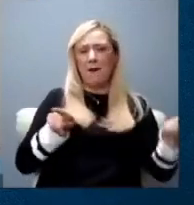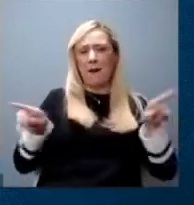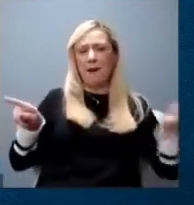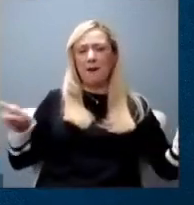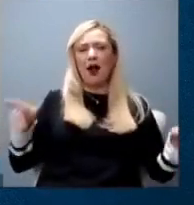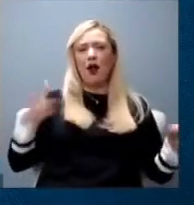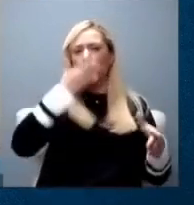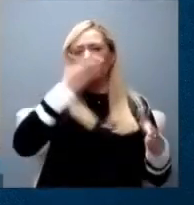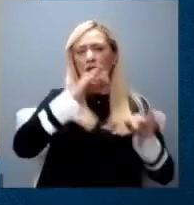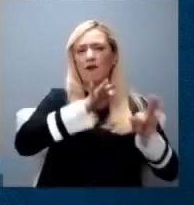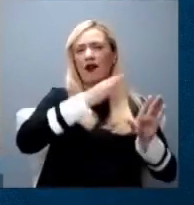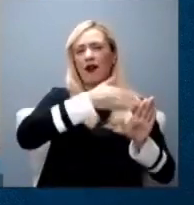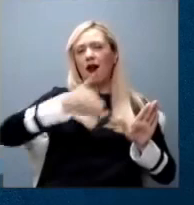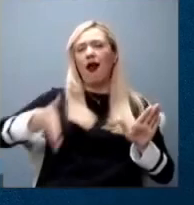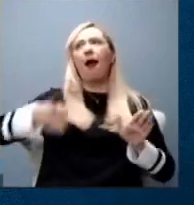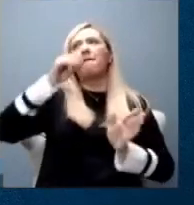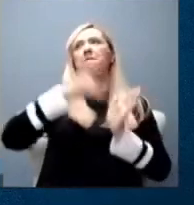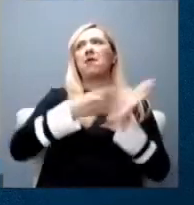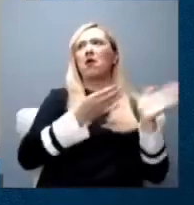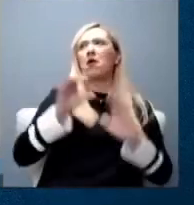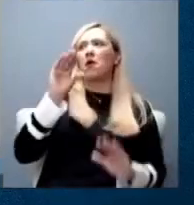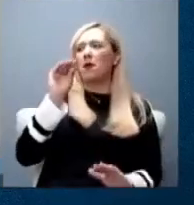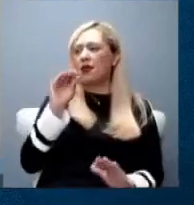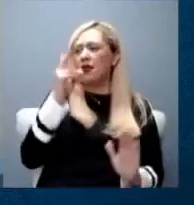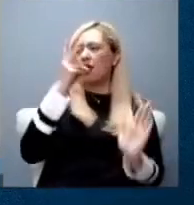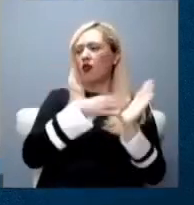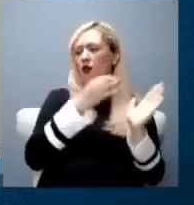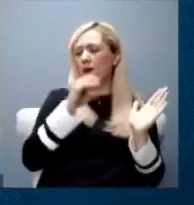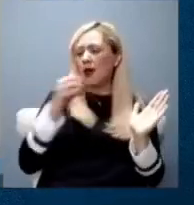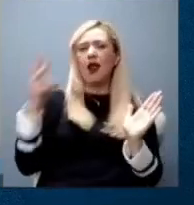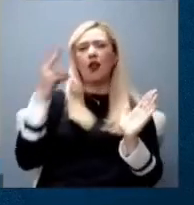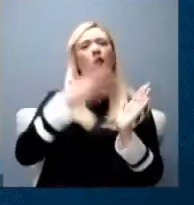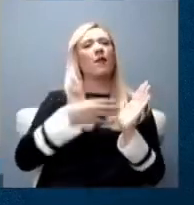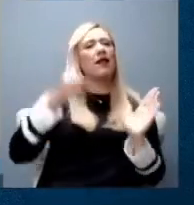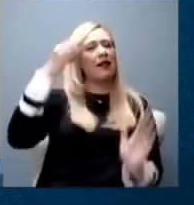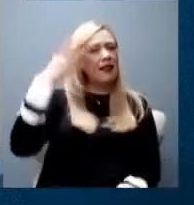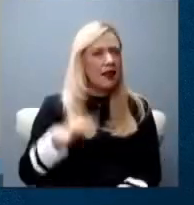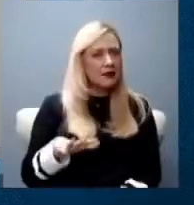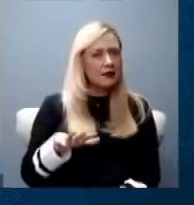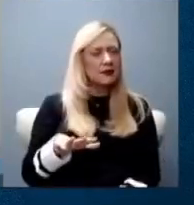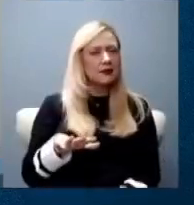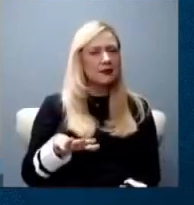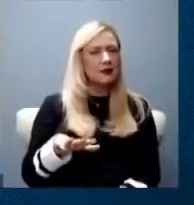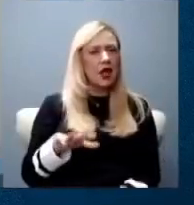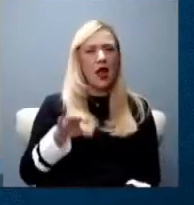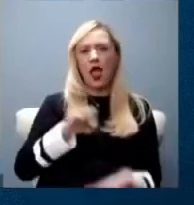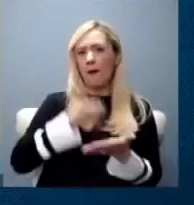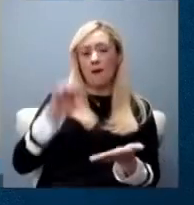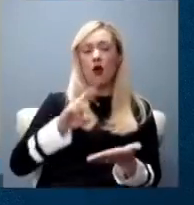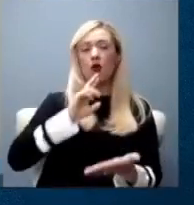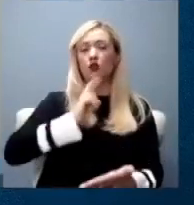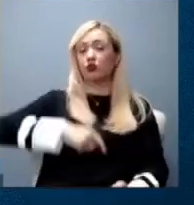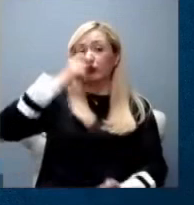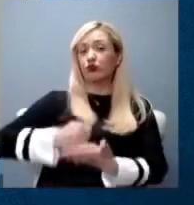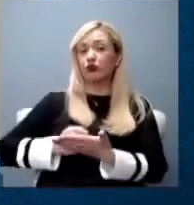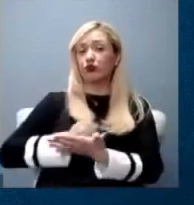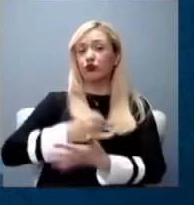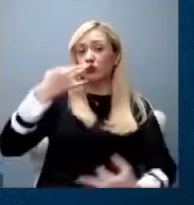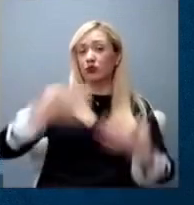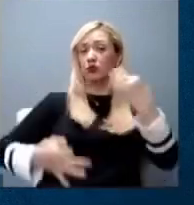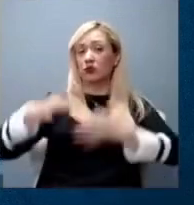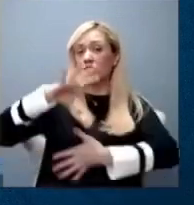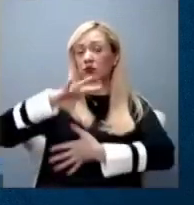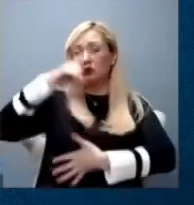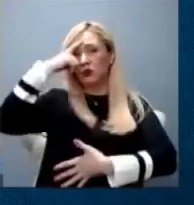década del 90, en la década del 2000, incluso en la década del 2010, ¿no? Como por ejemplo la jurisprudencia que tiene la Corte Interamericana en